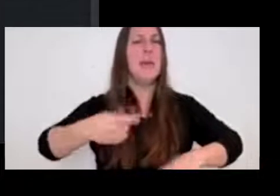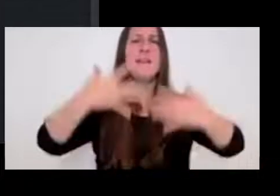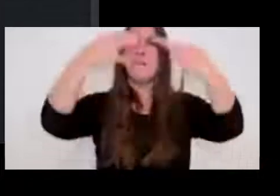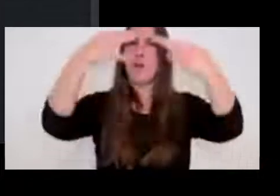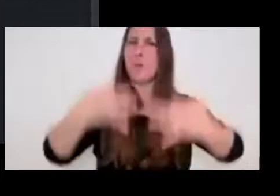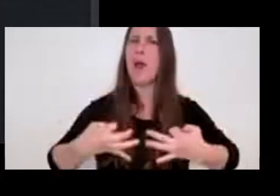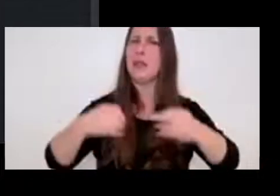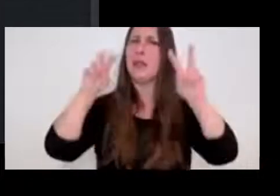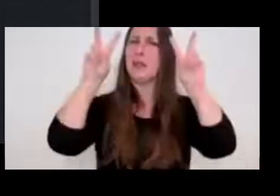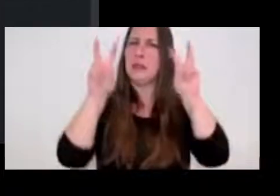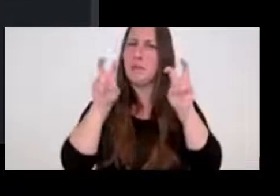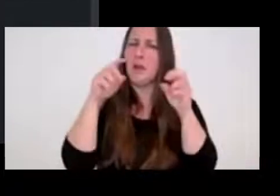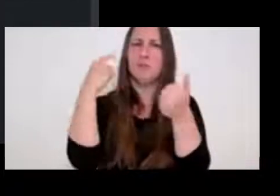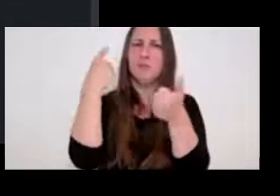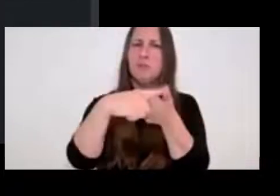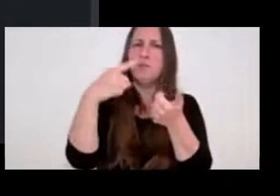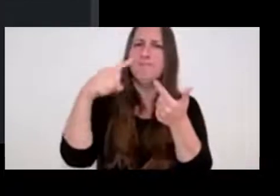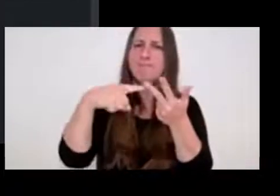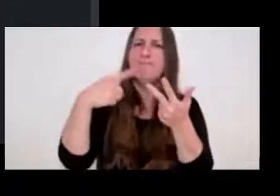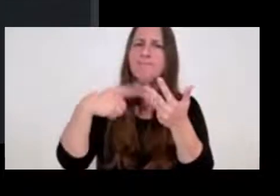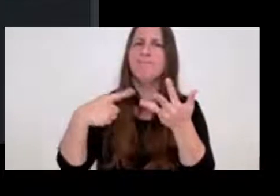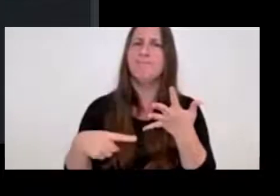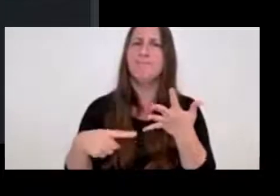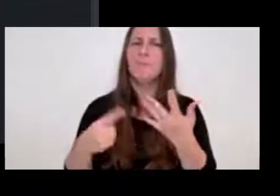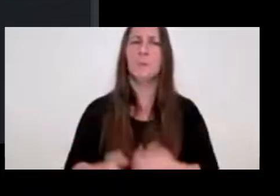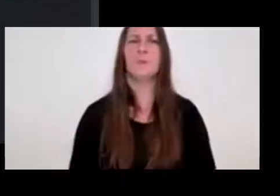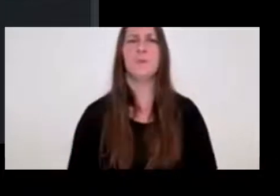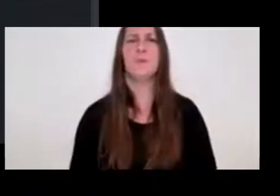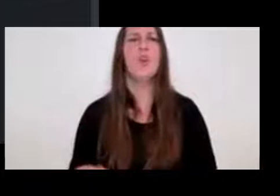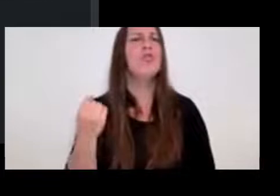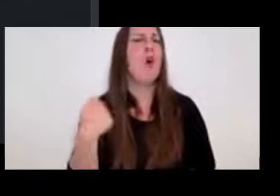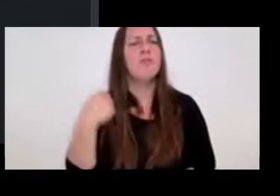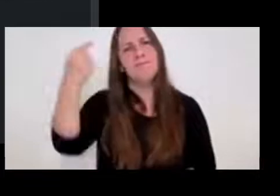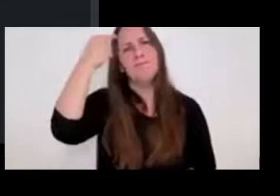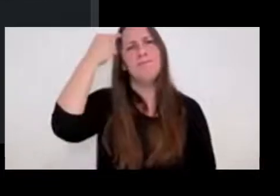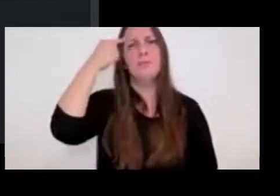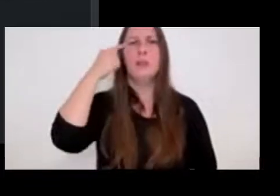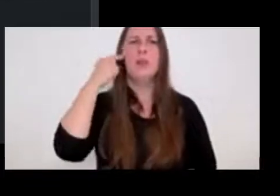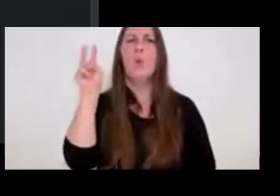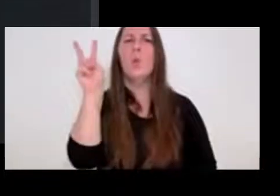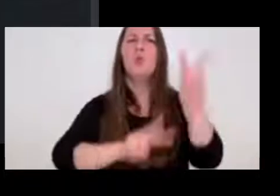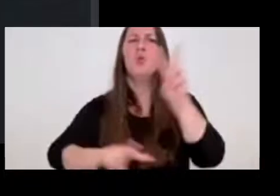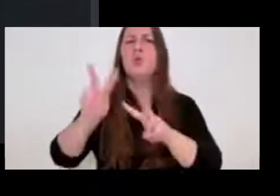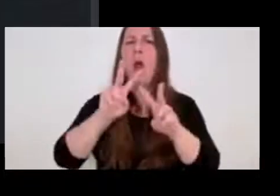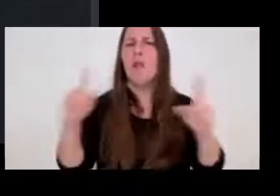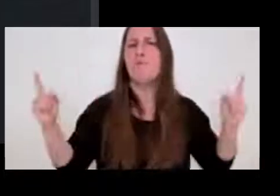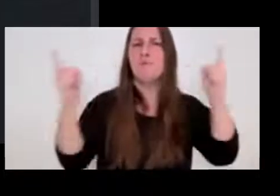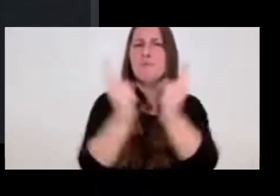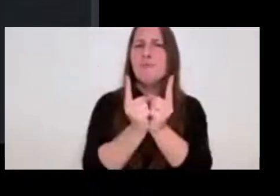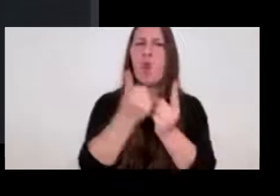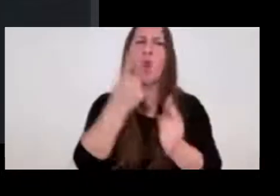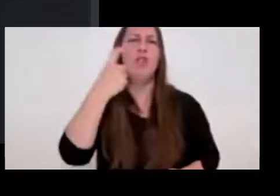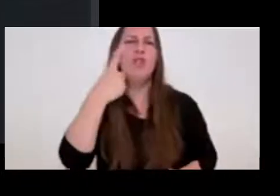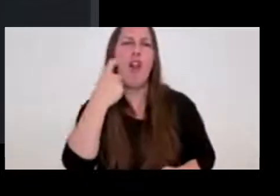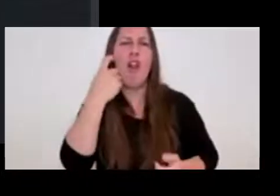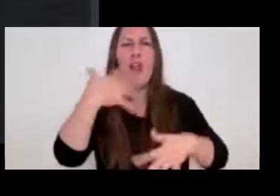son muchísimas. Entonces, ¿qué traté de buscar yo para tratar de simplificar la tarea, digamos? Y lo